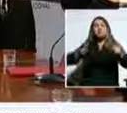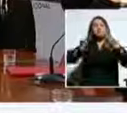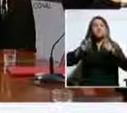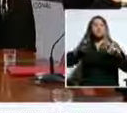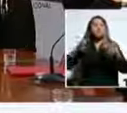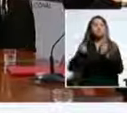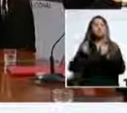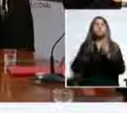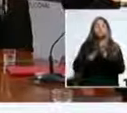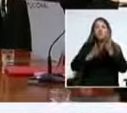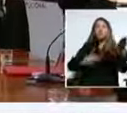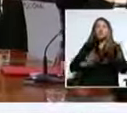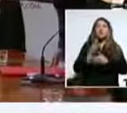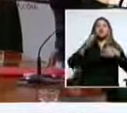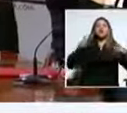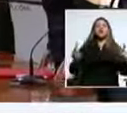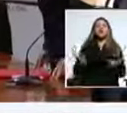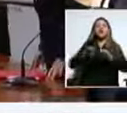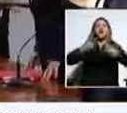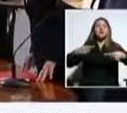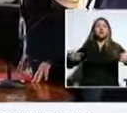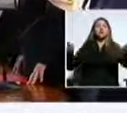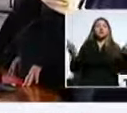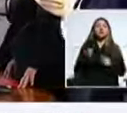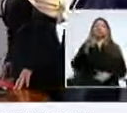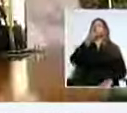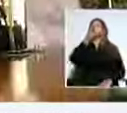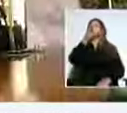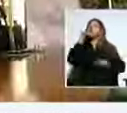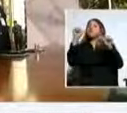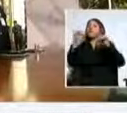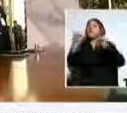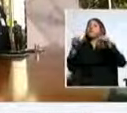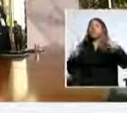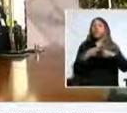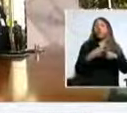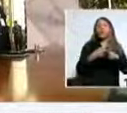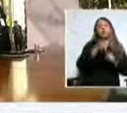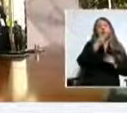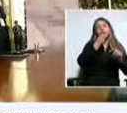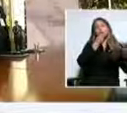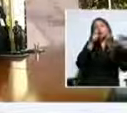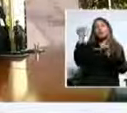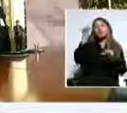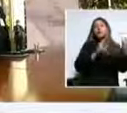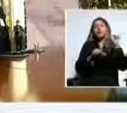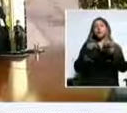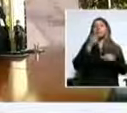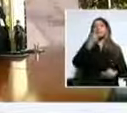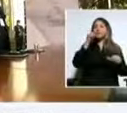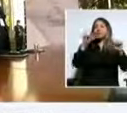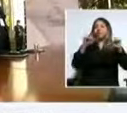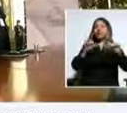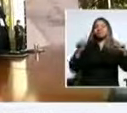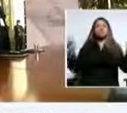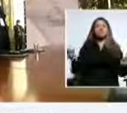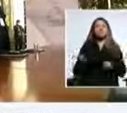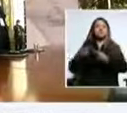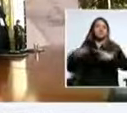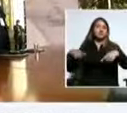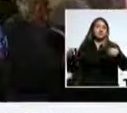en las alrededores del congreso nacional está sonando el himno nacional ya escuchamos